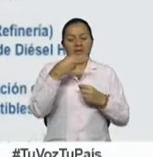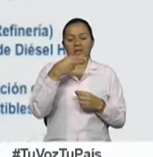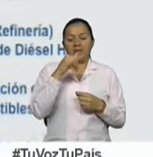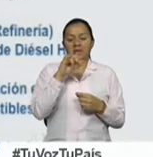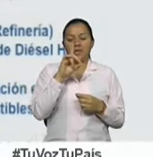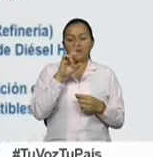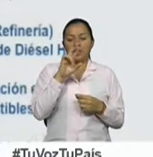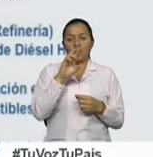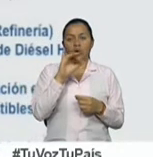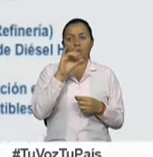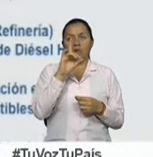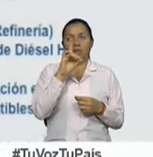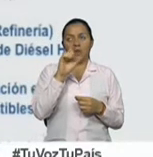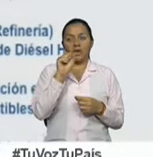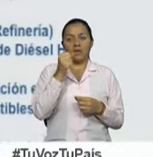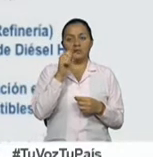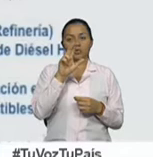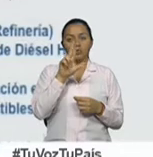hidrodesulfuradora.